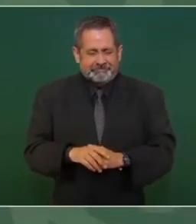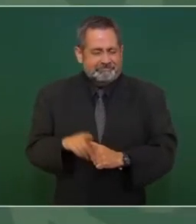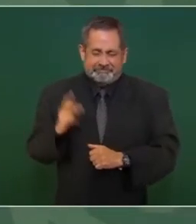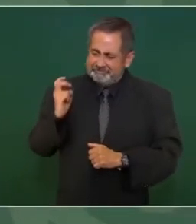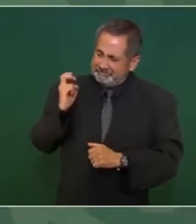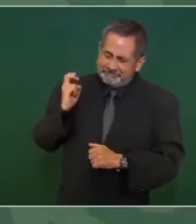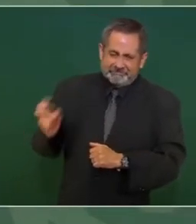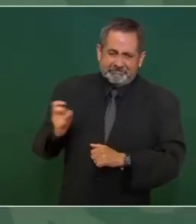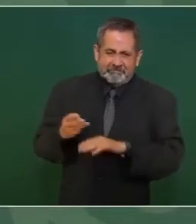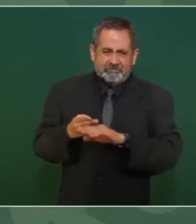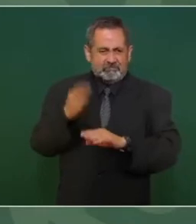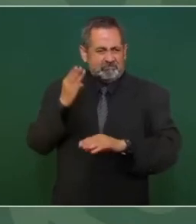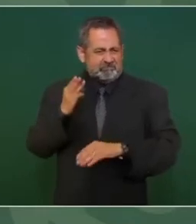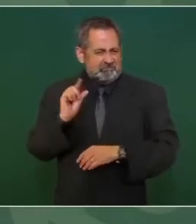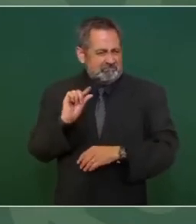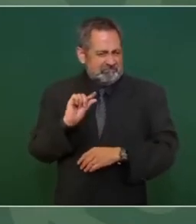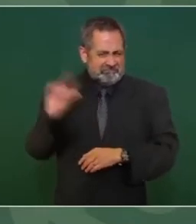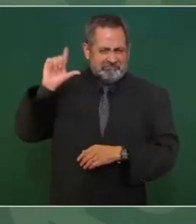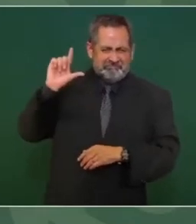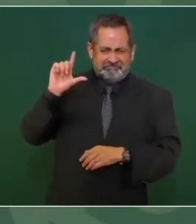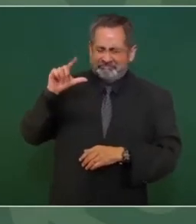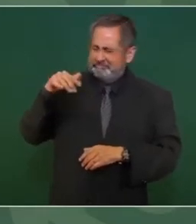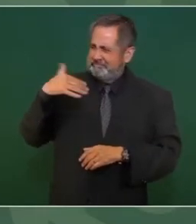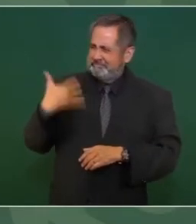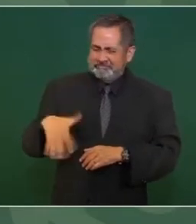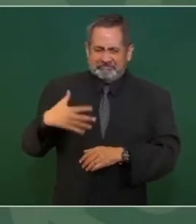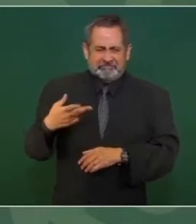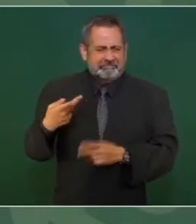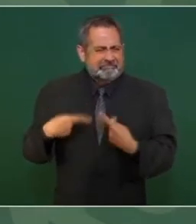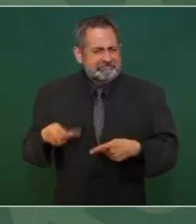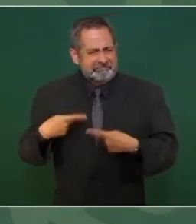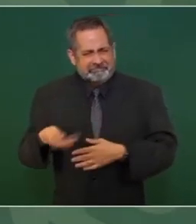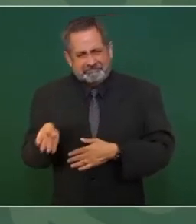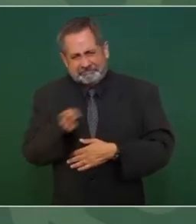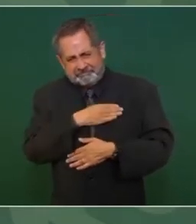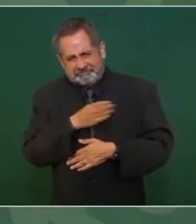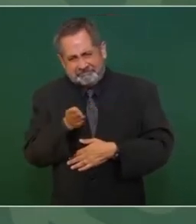Él es muy profesional y muy buena gente,